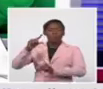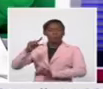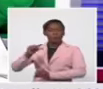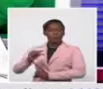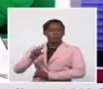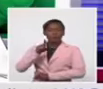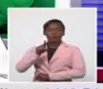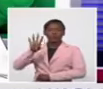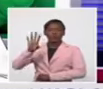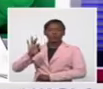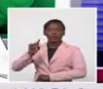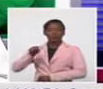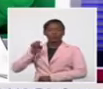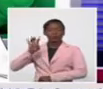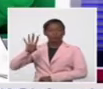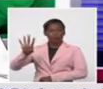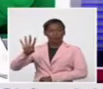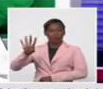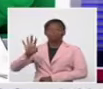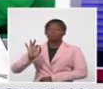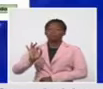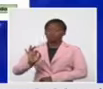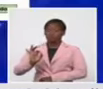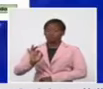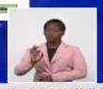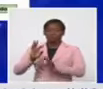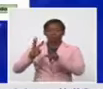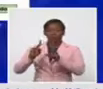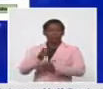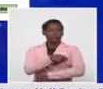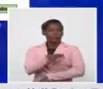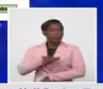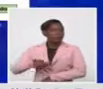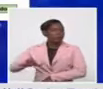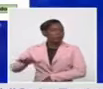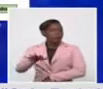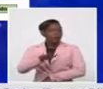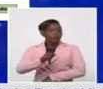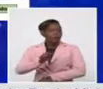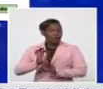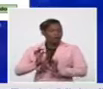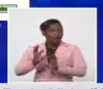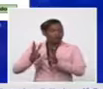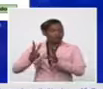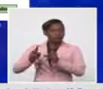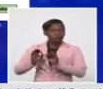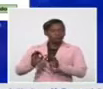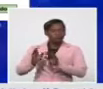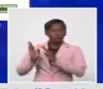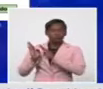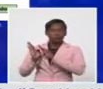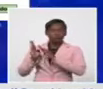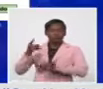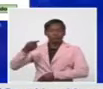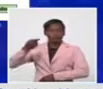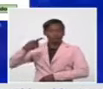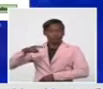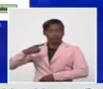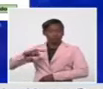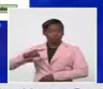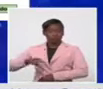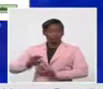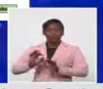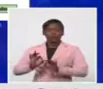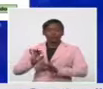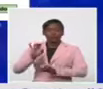140,4, tasa de incidencia de casos confirmados por COVID-19 en los últimos 15 días por